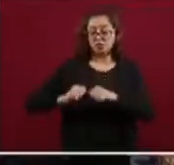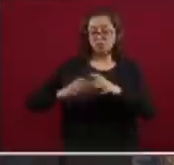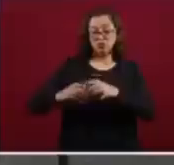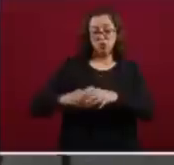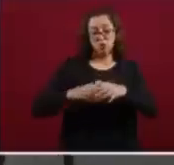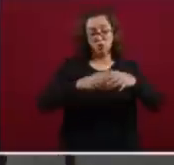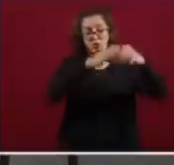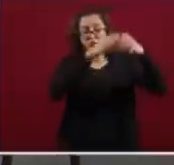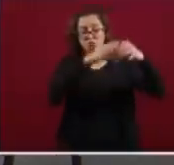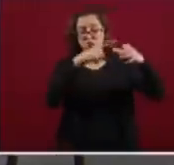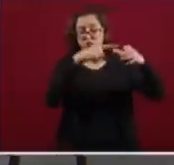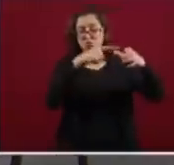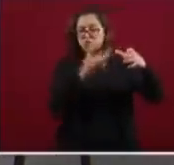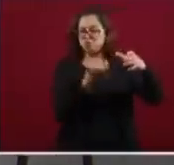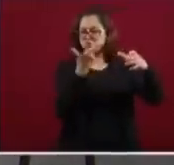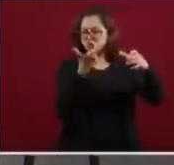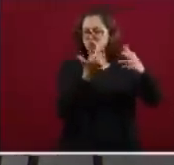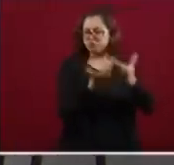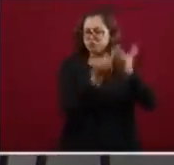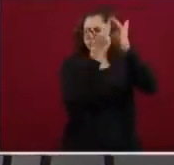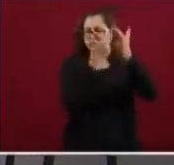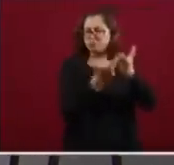goteaba abajo